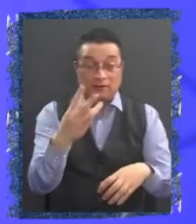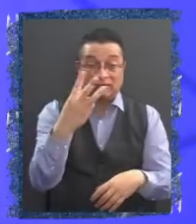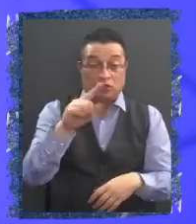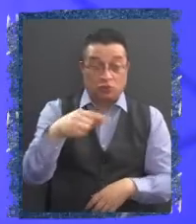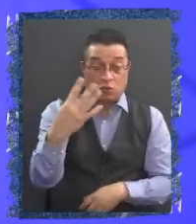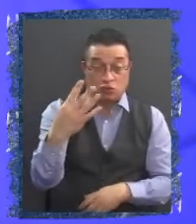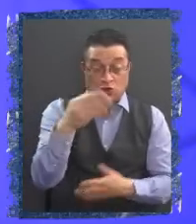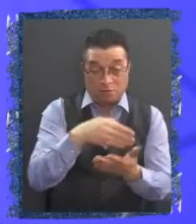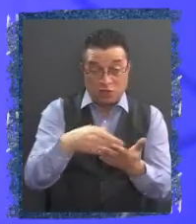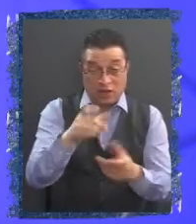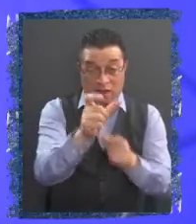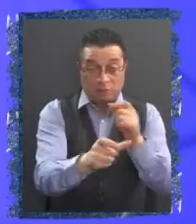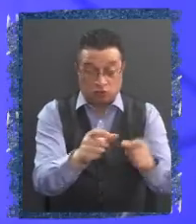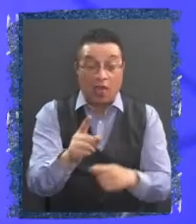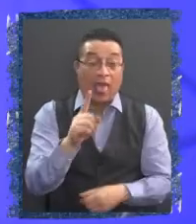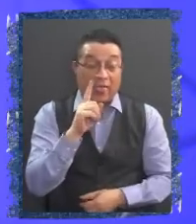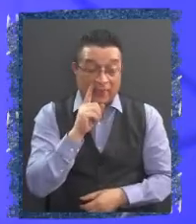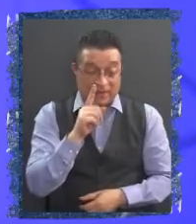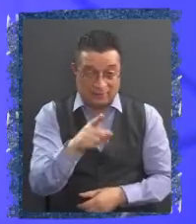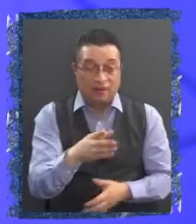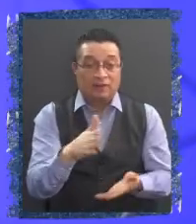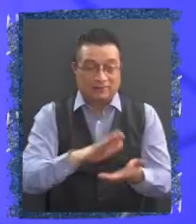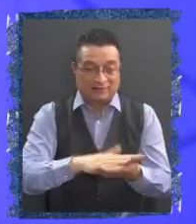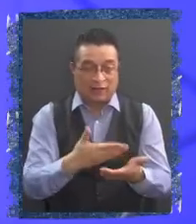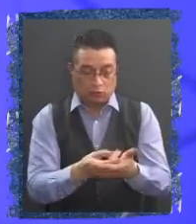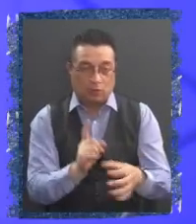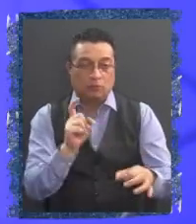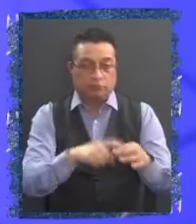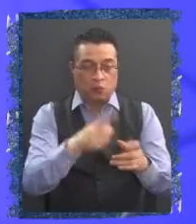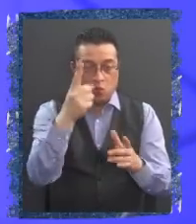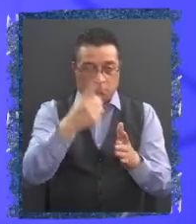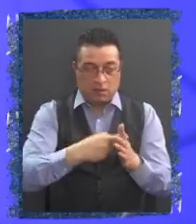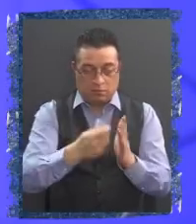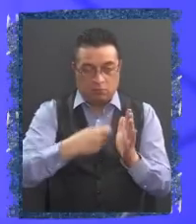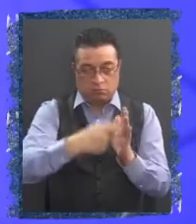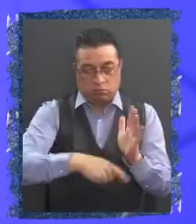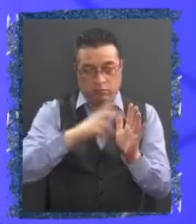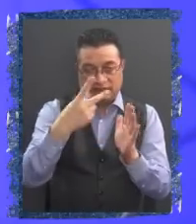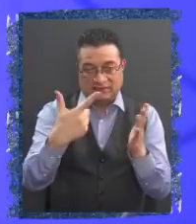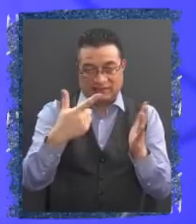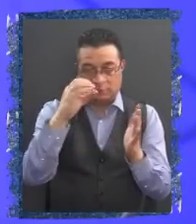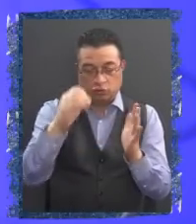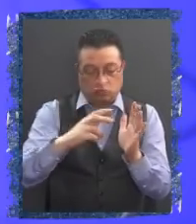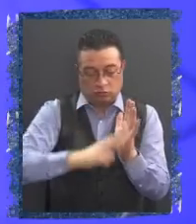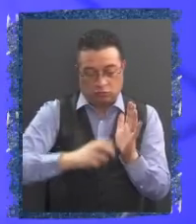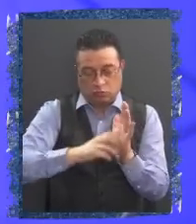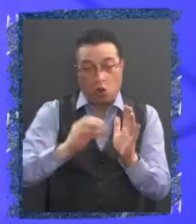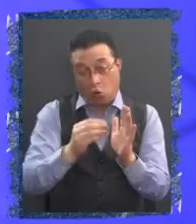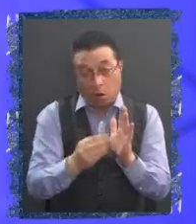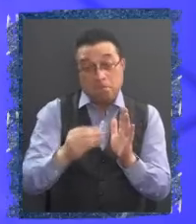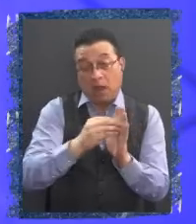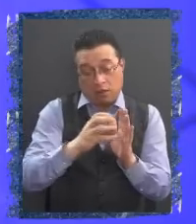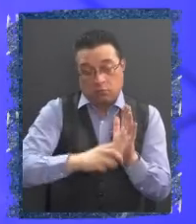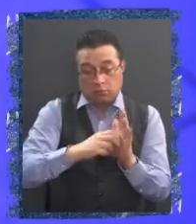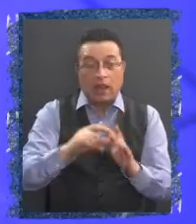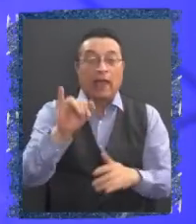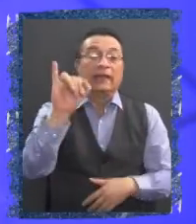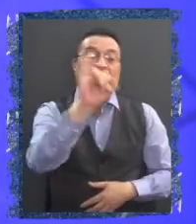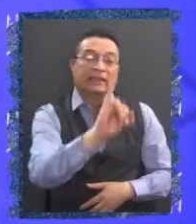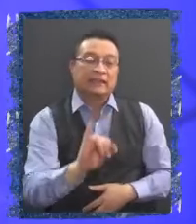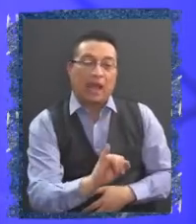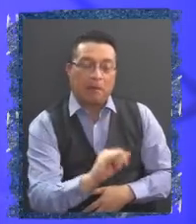personas que hoy día tienen un plan de salud que pagan mensualmente con su 7%, incluso un poco más, en alguna de las ISAPRES.